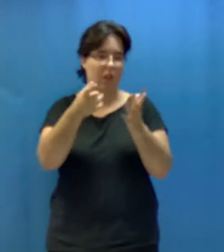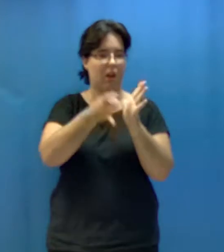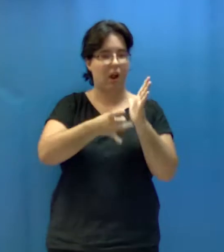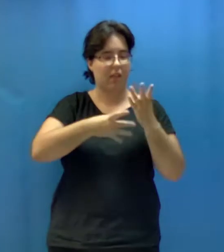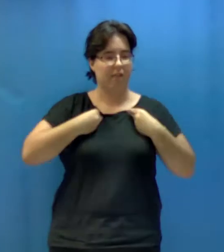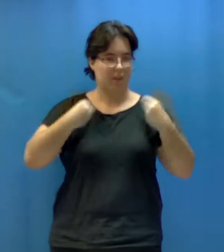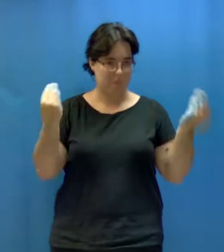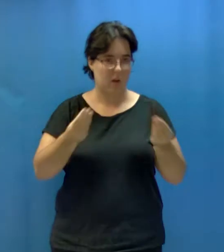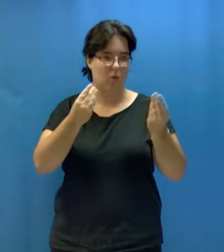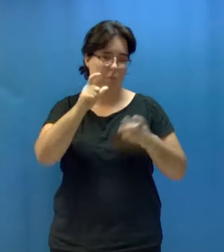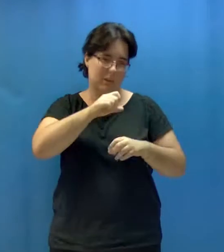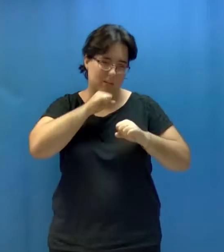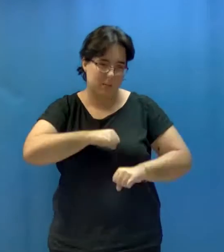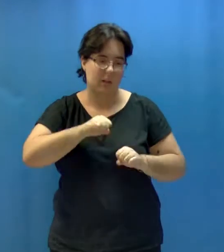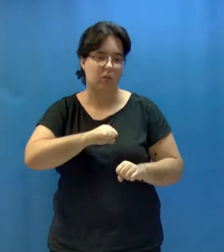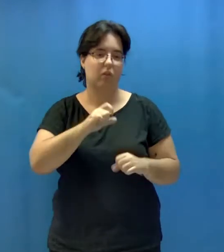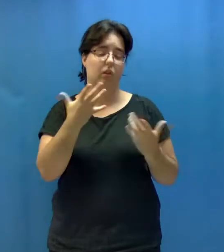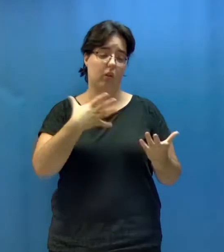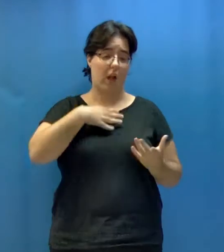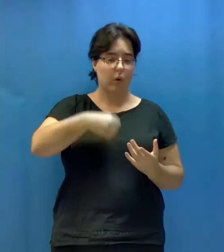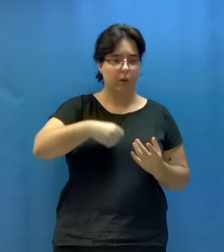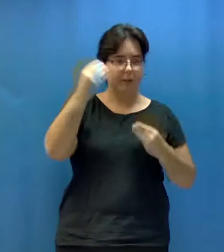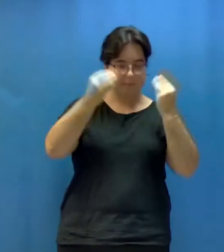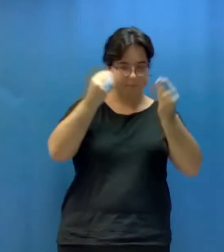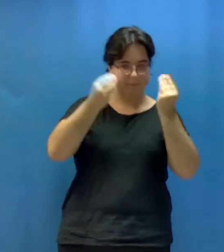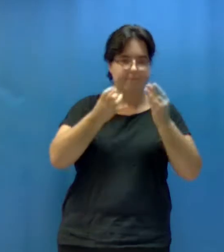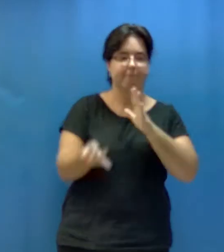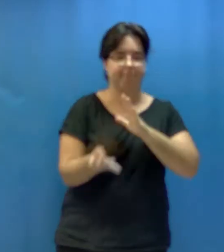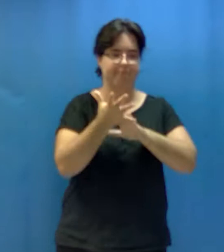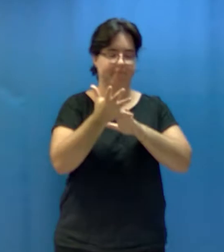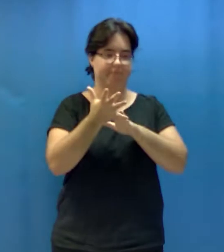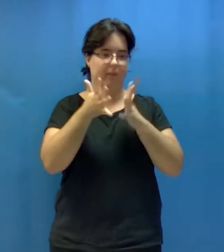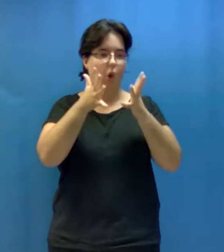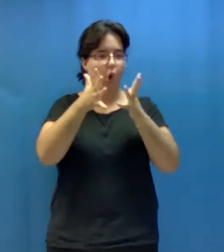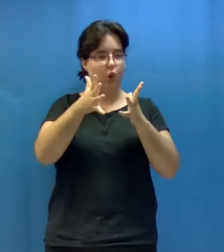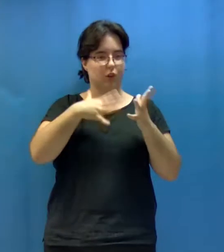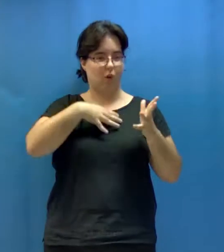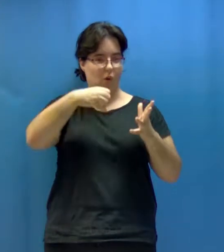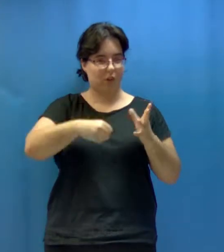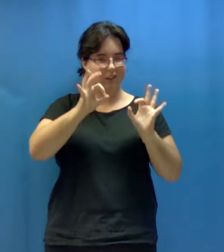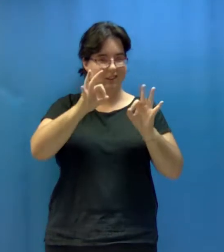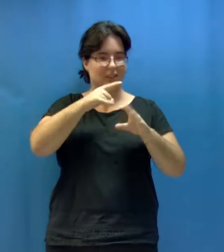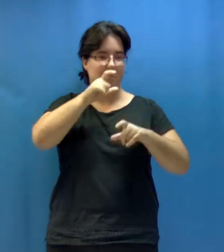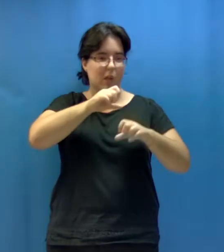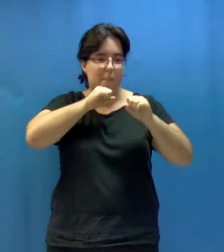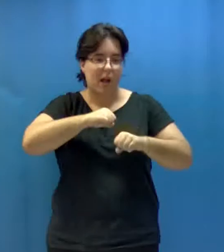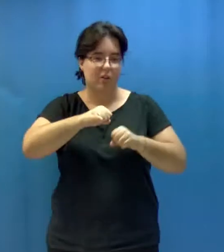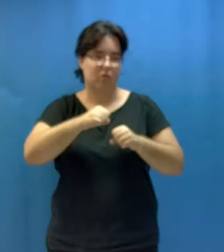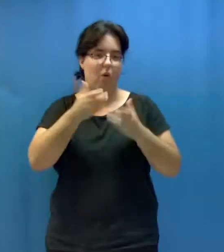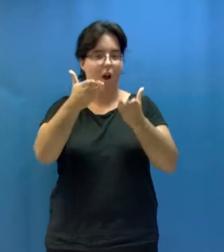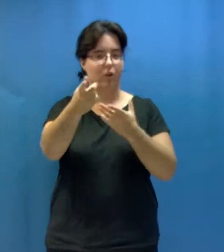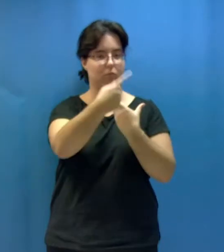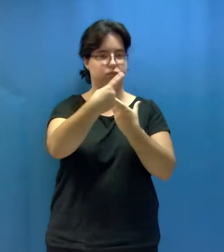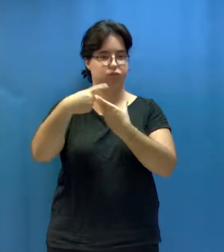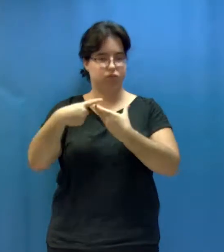que envejecen. En este marco, el Ayuntamiento ha considerado crear un Consejo Sectorial de Personas Mayores a fin de canalizar la participación ciudadana en materias que pueden